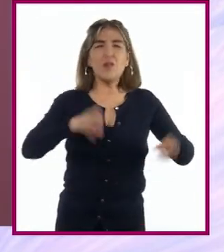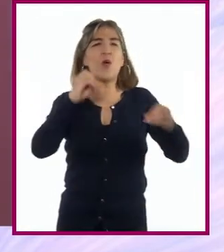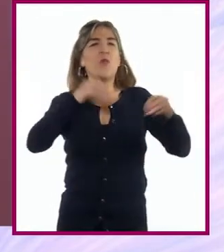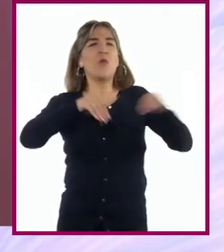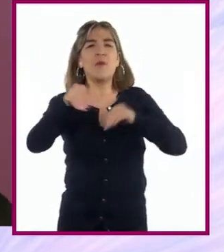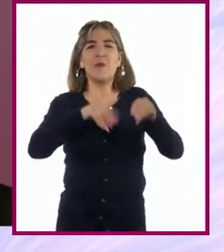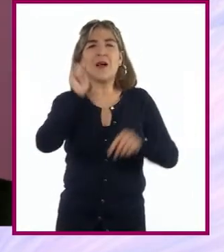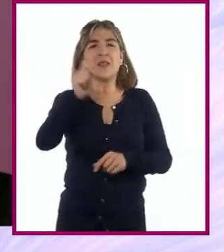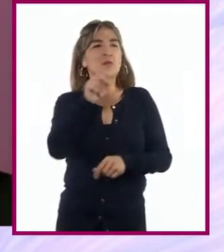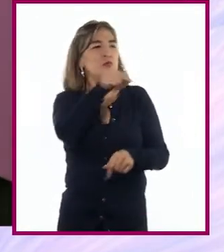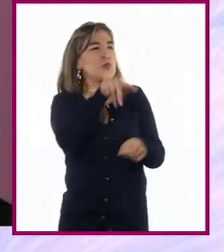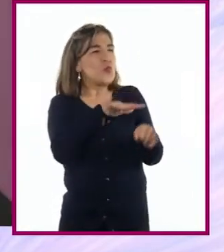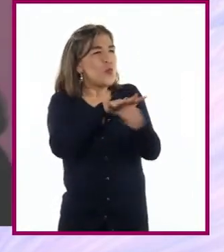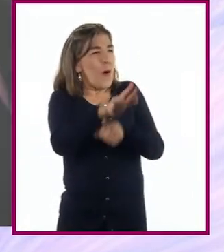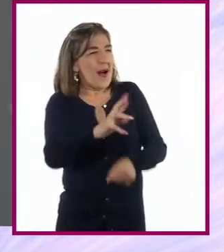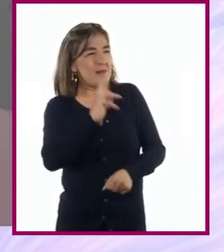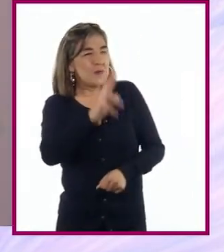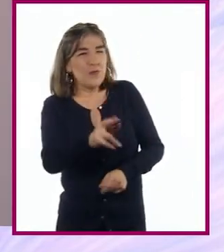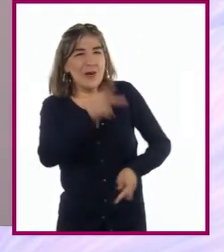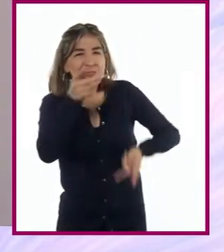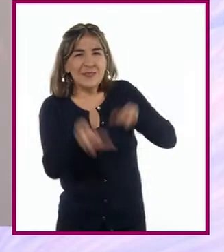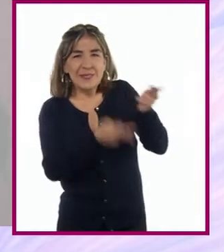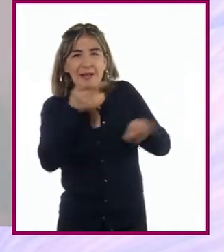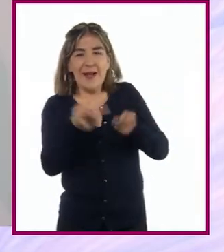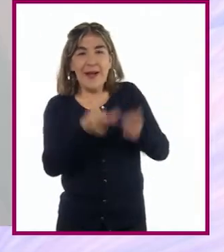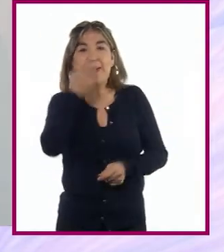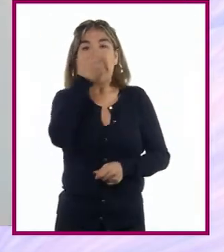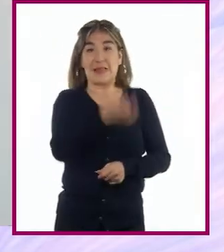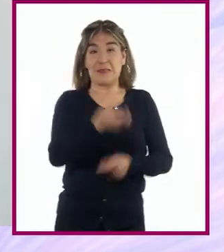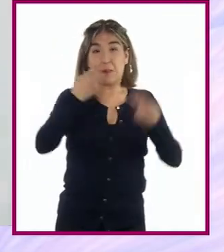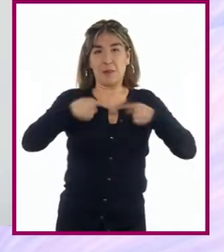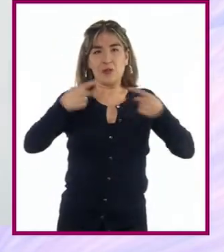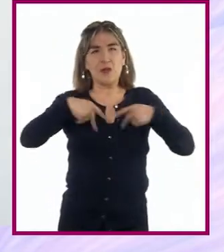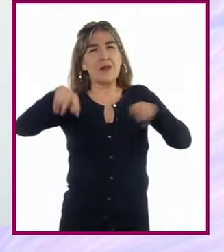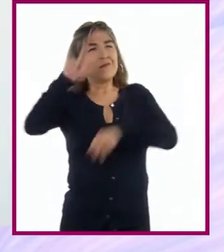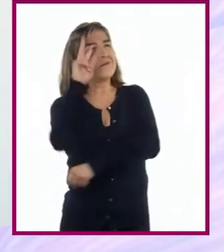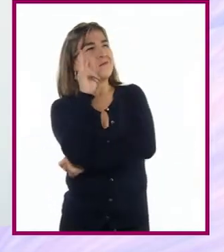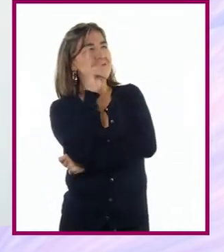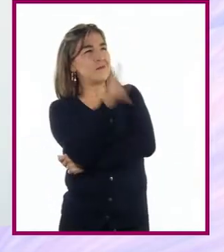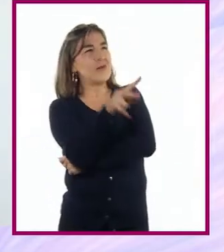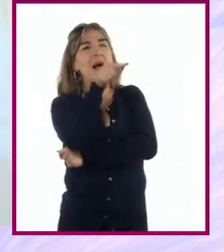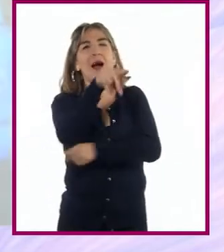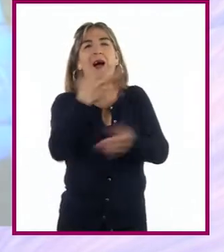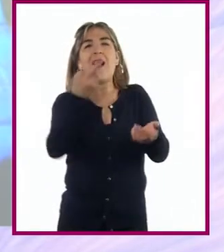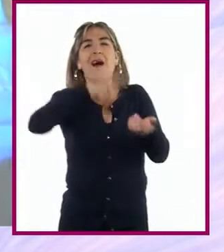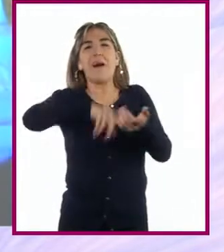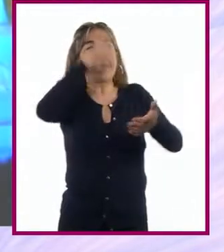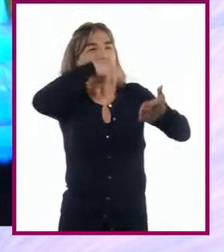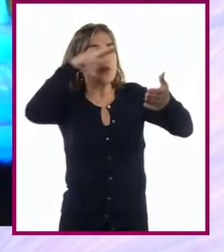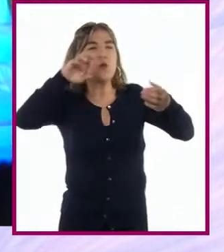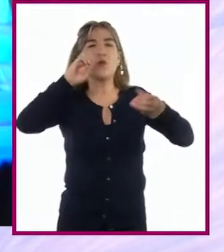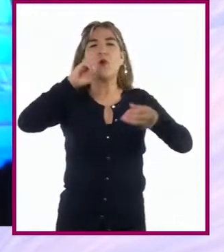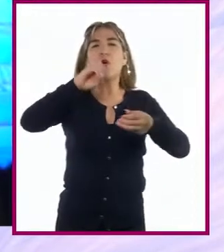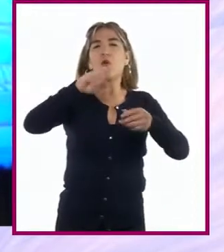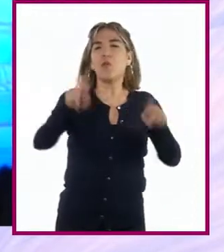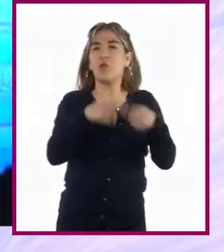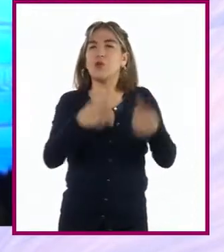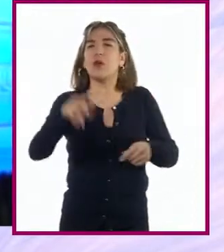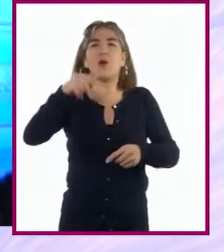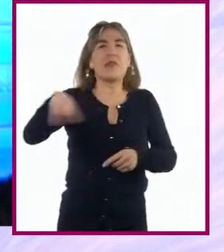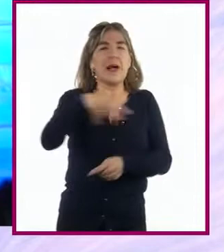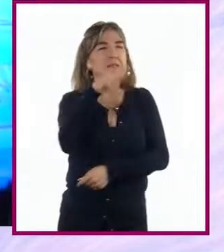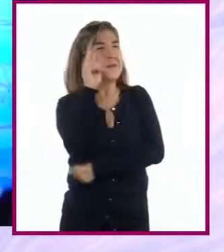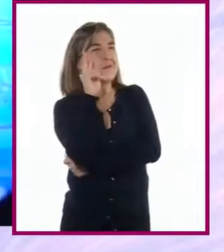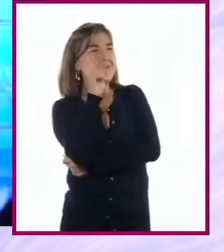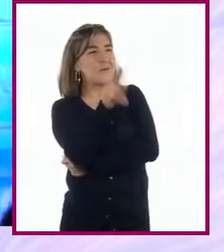así. Cada vez que un espectador está frente a una obra, pretende analizarla para